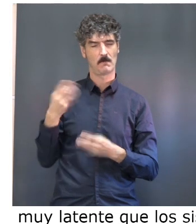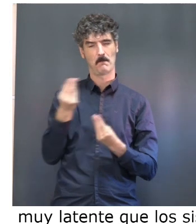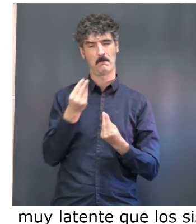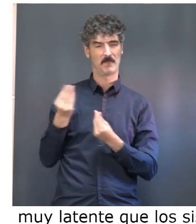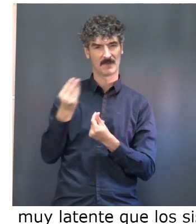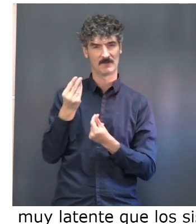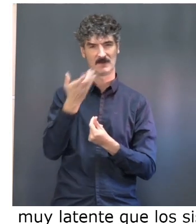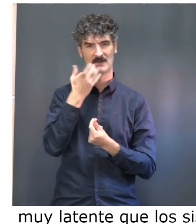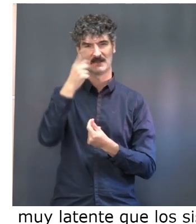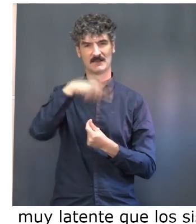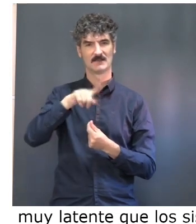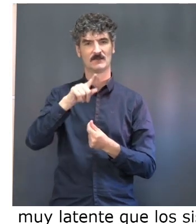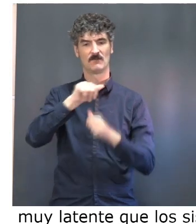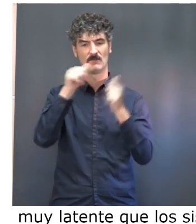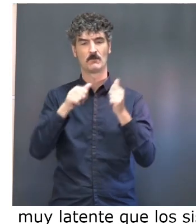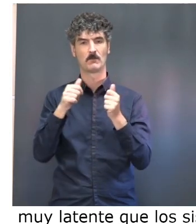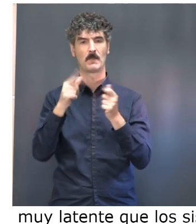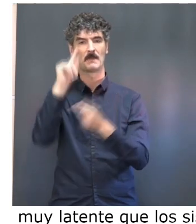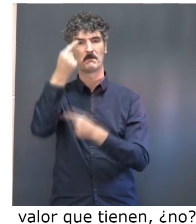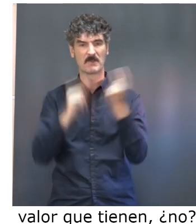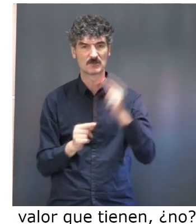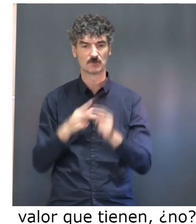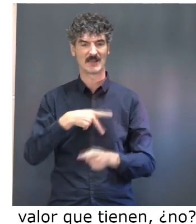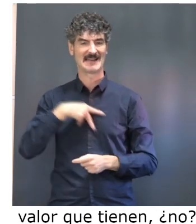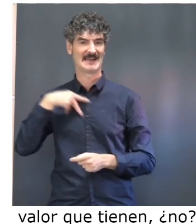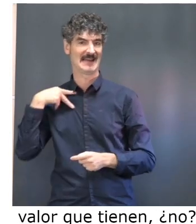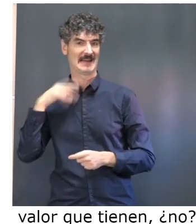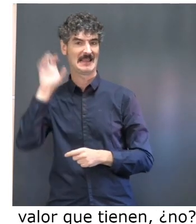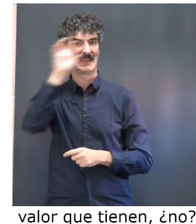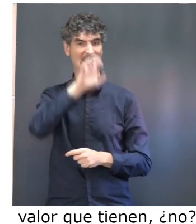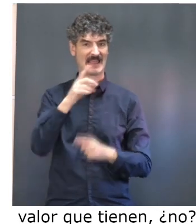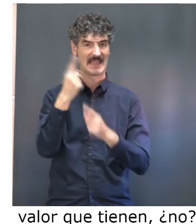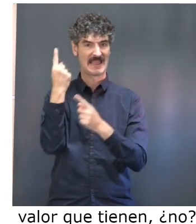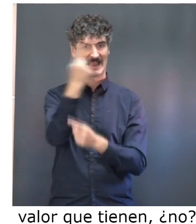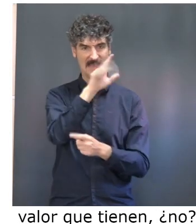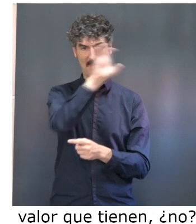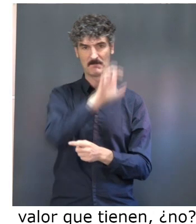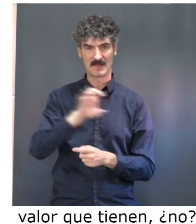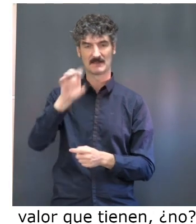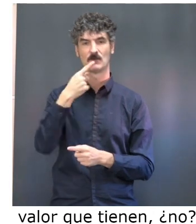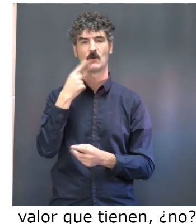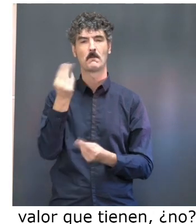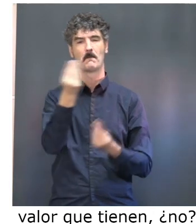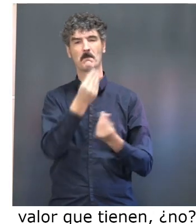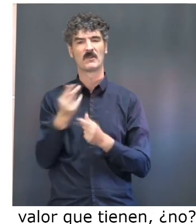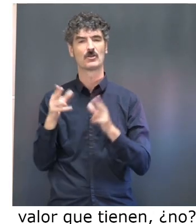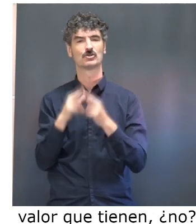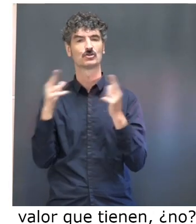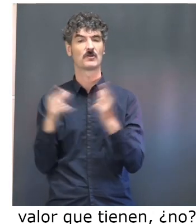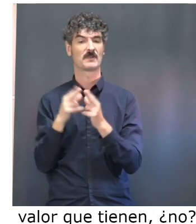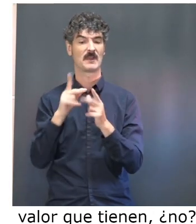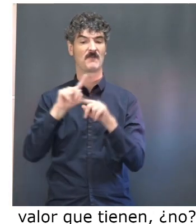tanto en los presupuestos generales de sus estados como en la percepción social que tienen